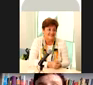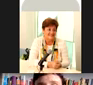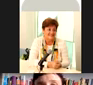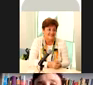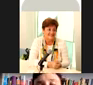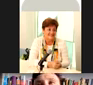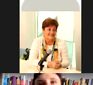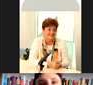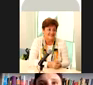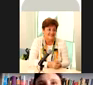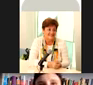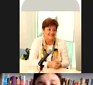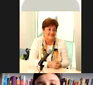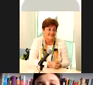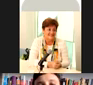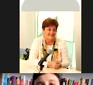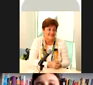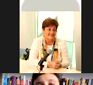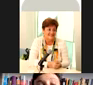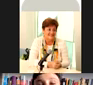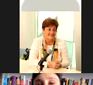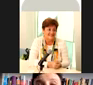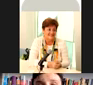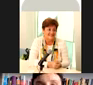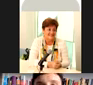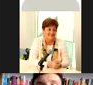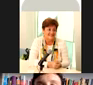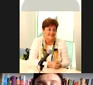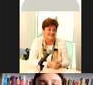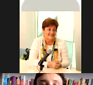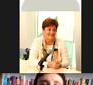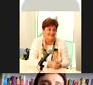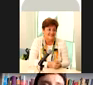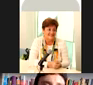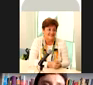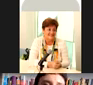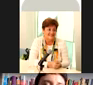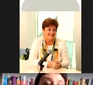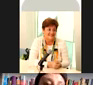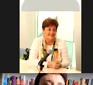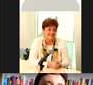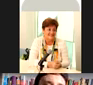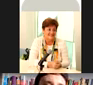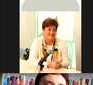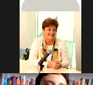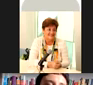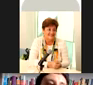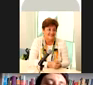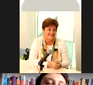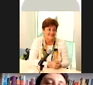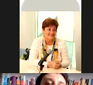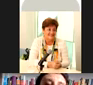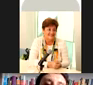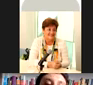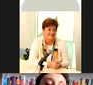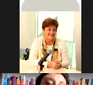interseccionalidad y marginación, que nos resulta clave para actuar, porque nosotras trabajamos con salud sexual y reproductiva,